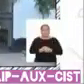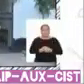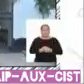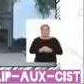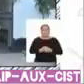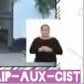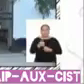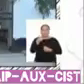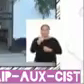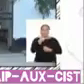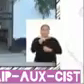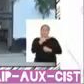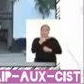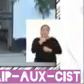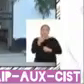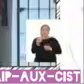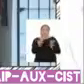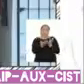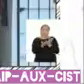Es bacán el colegio.